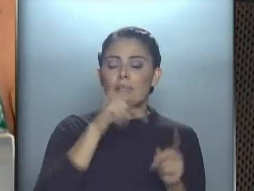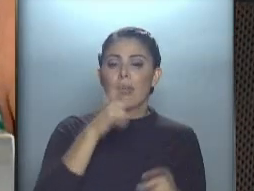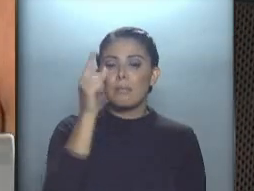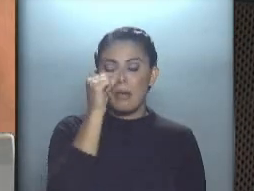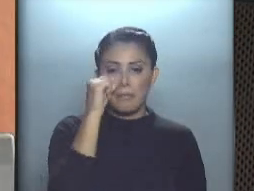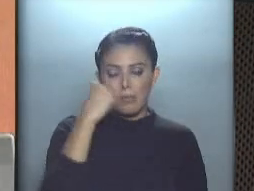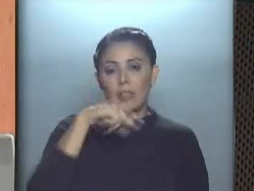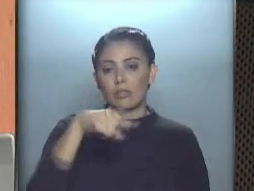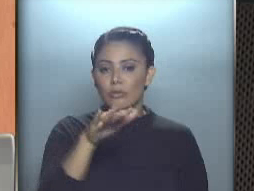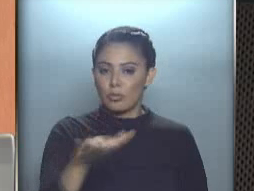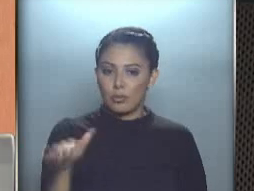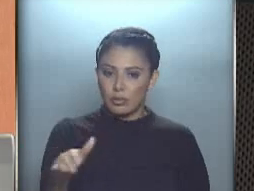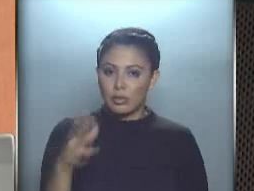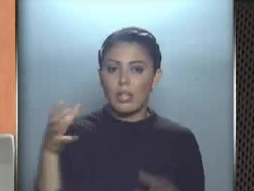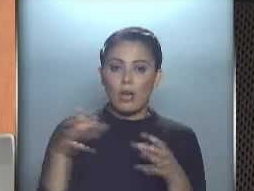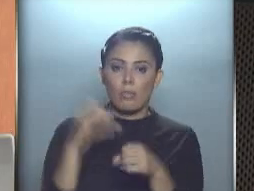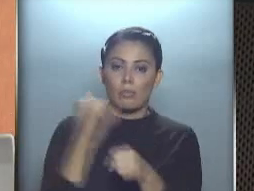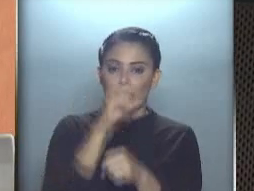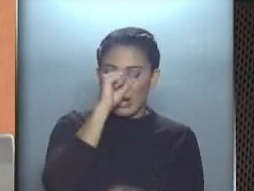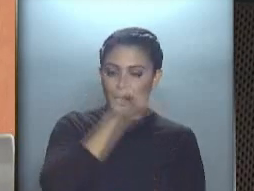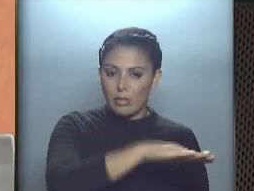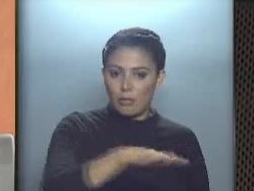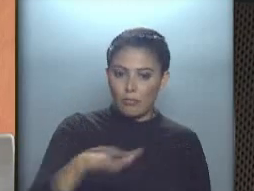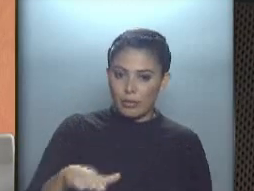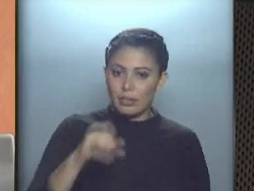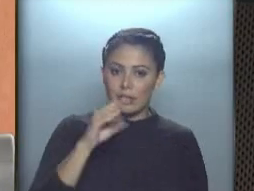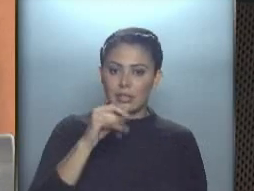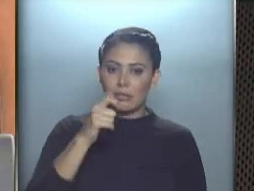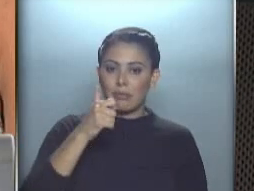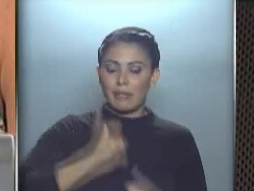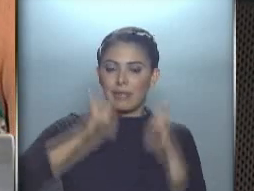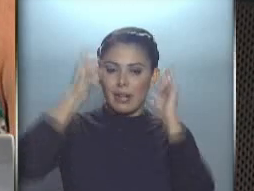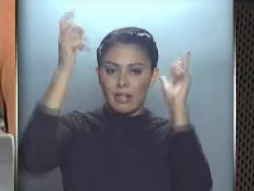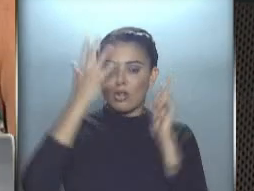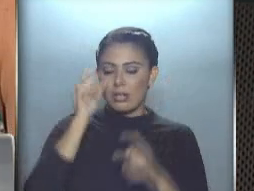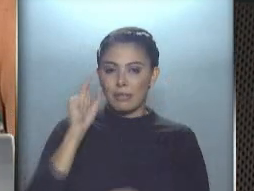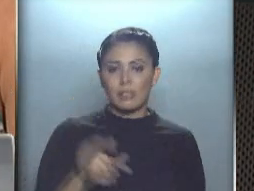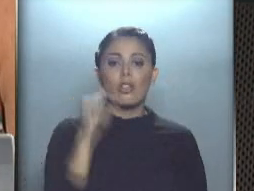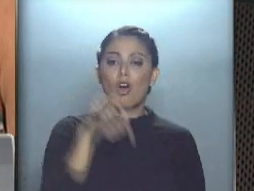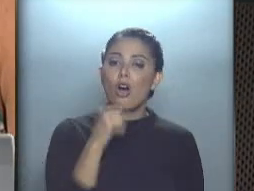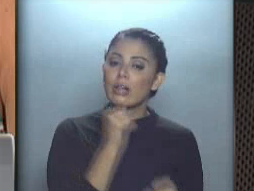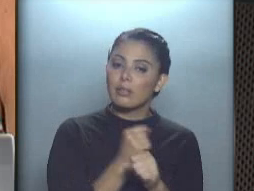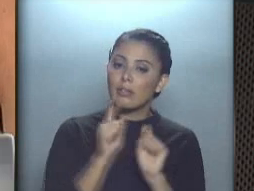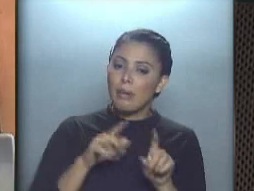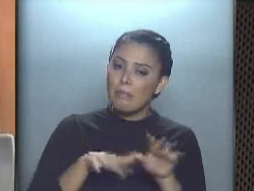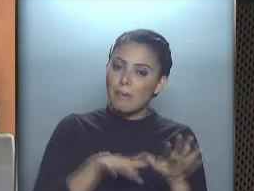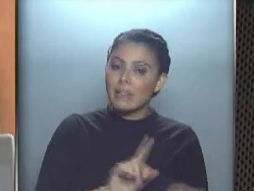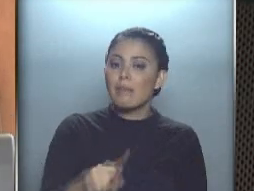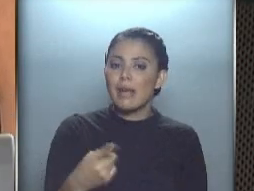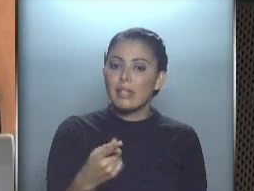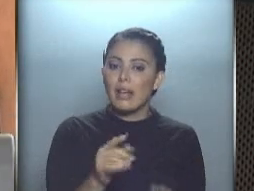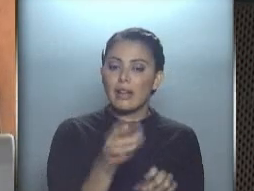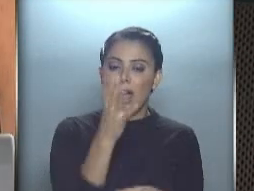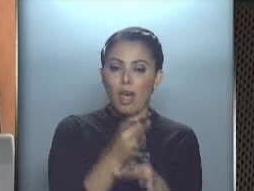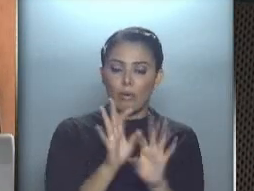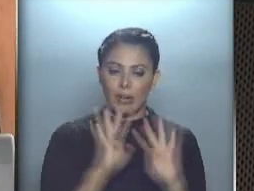alumno damnificado de la cooperadora Jardín de Infantes Granaderos San Martín. Bueno, hoy hay actividades, va a haber una marcha, mañana un abrazo